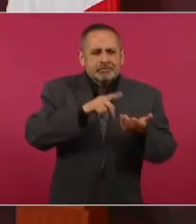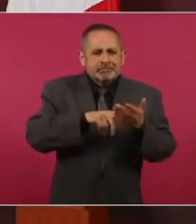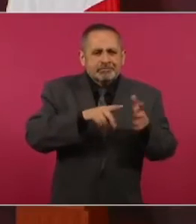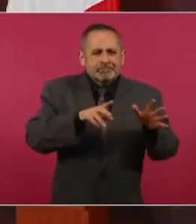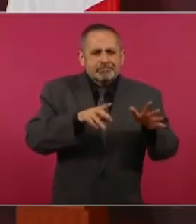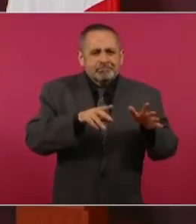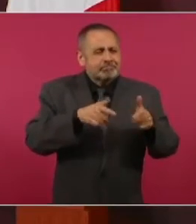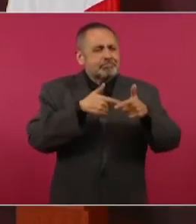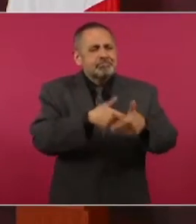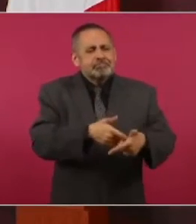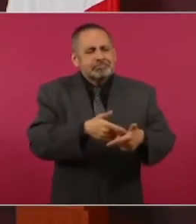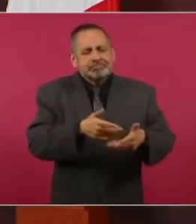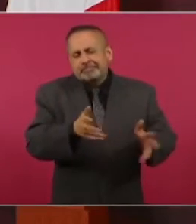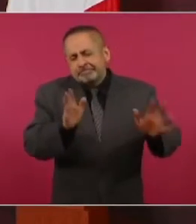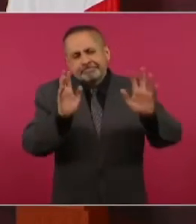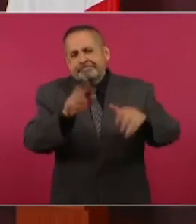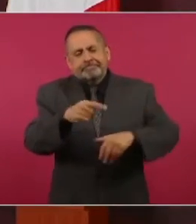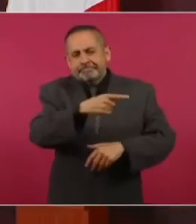cede.